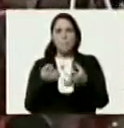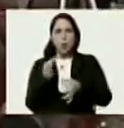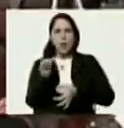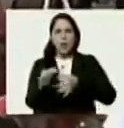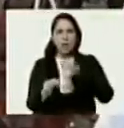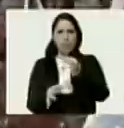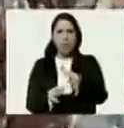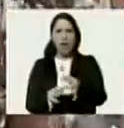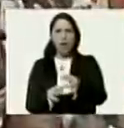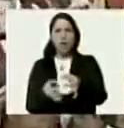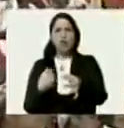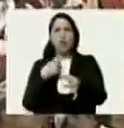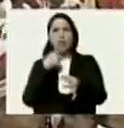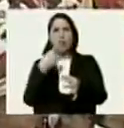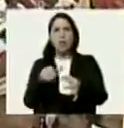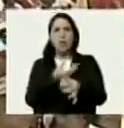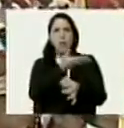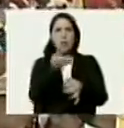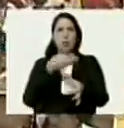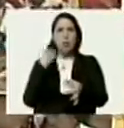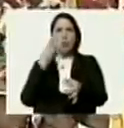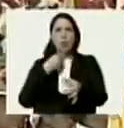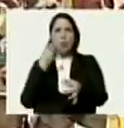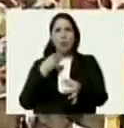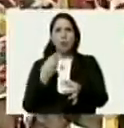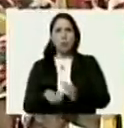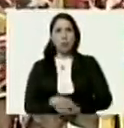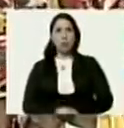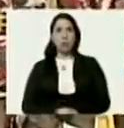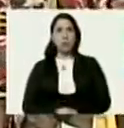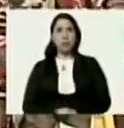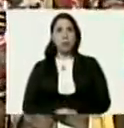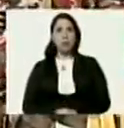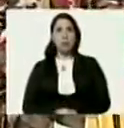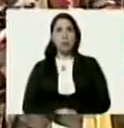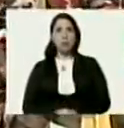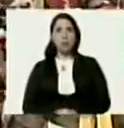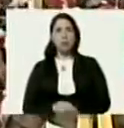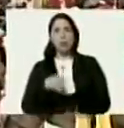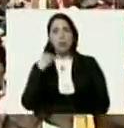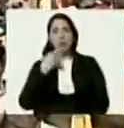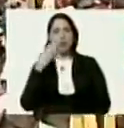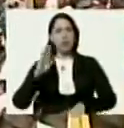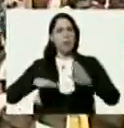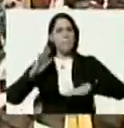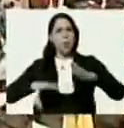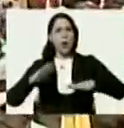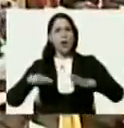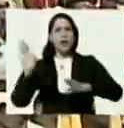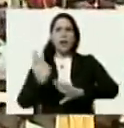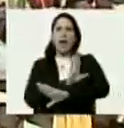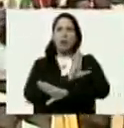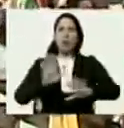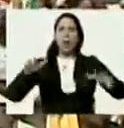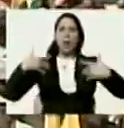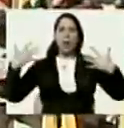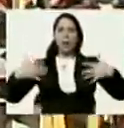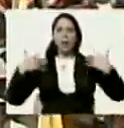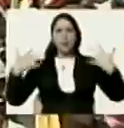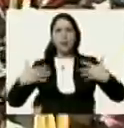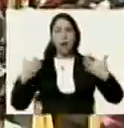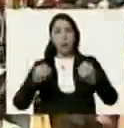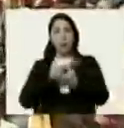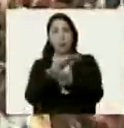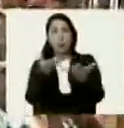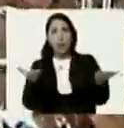Le digo a ustedes, muchachos, muchachas, a la juventud que viene aquí con sus tambores, que viene con sus cantos, con su alegría, a